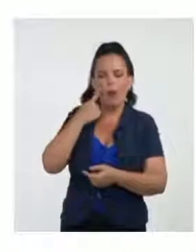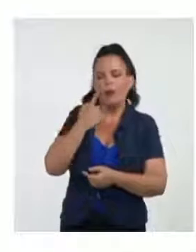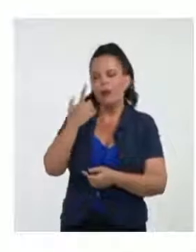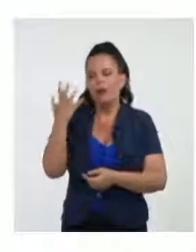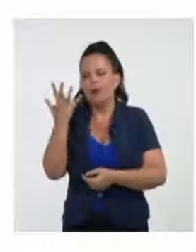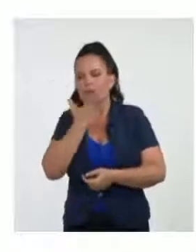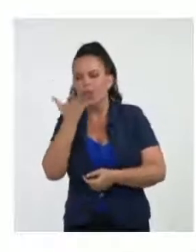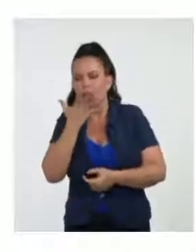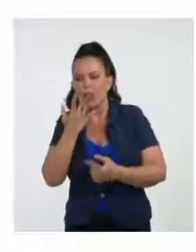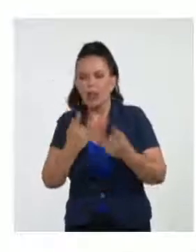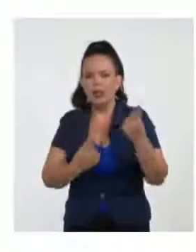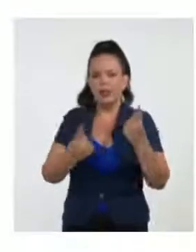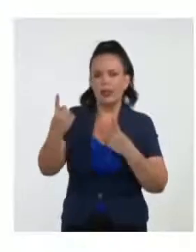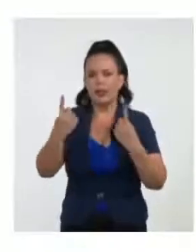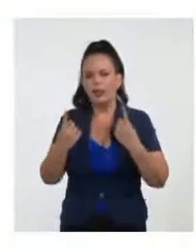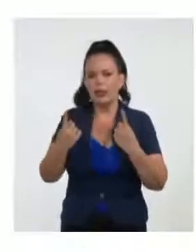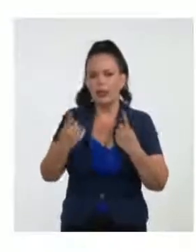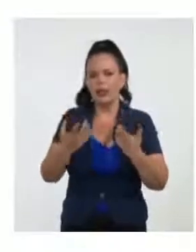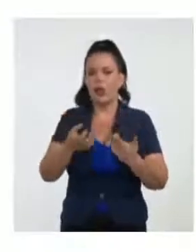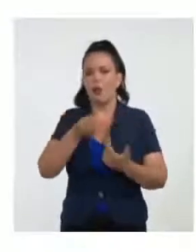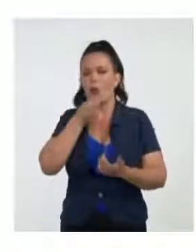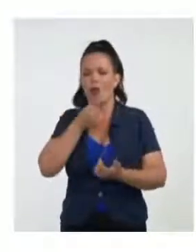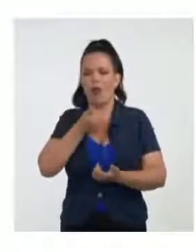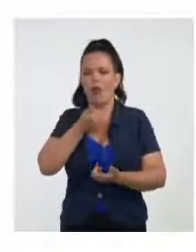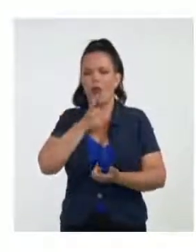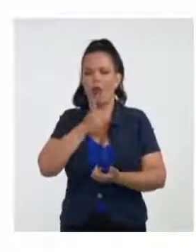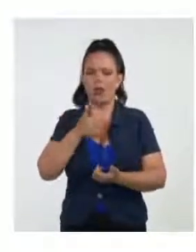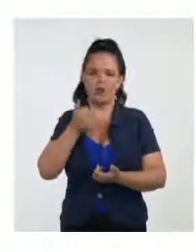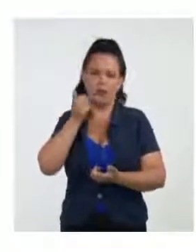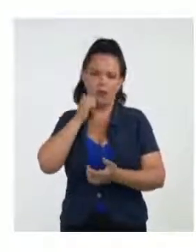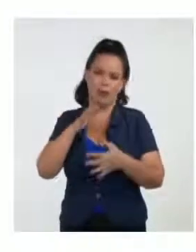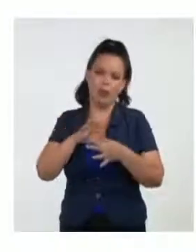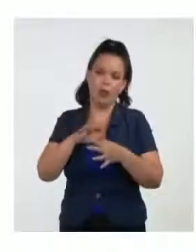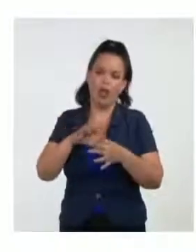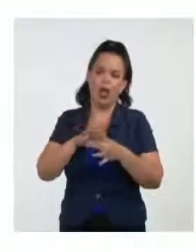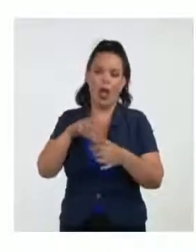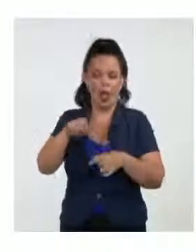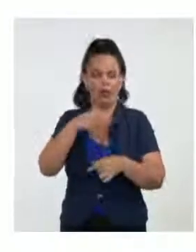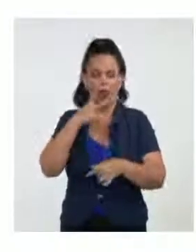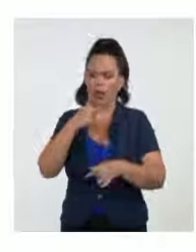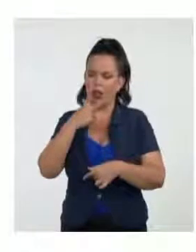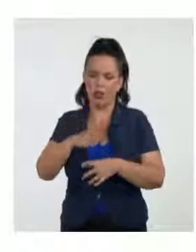protección contra este virus. Y